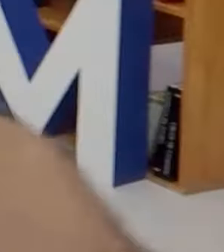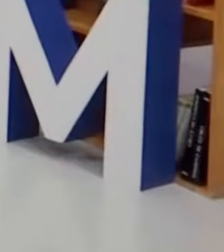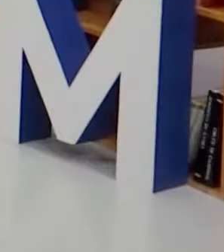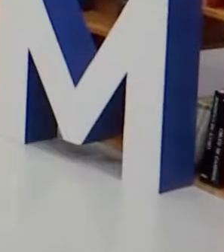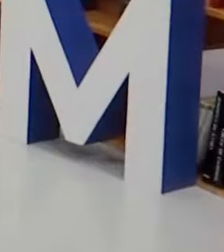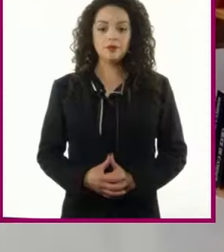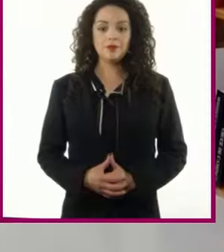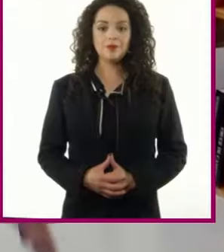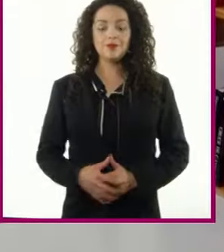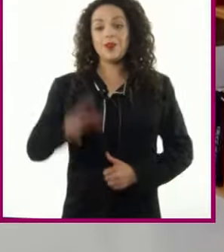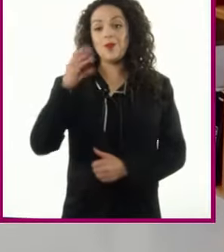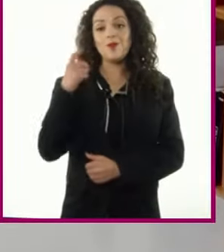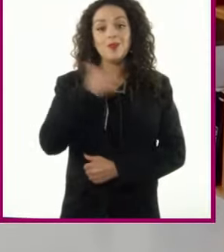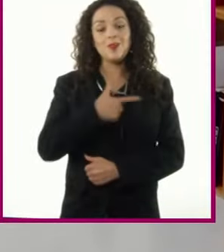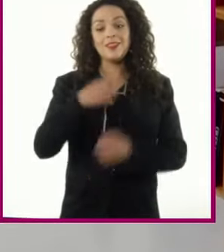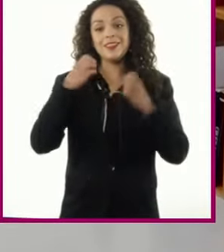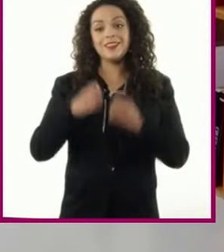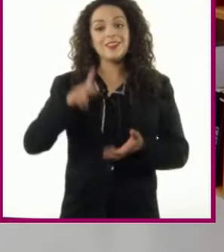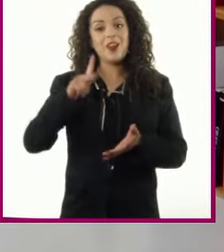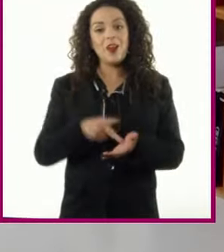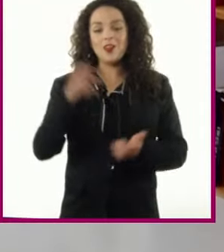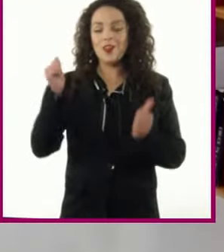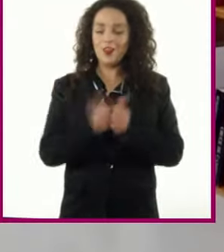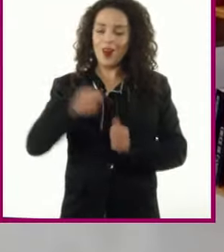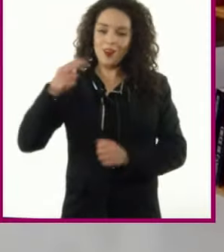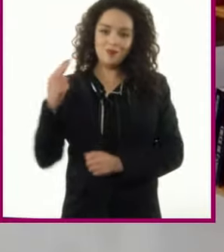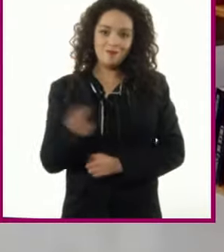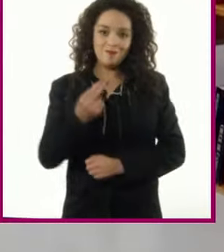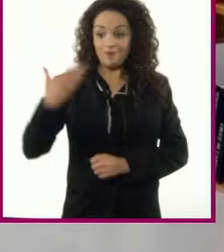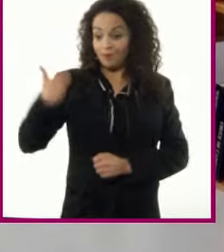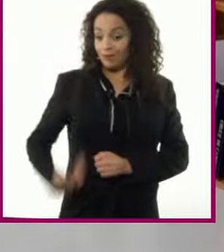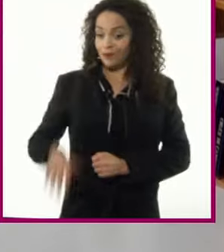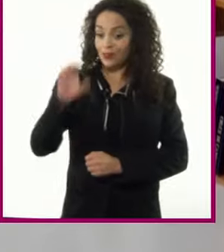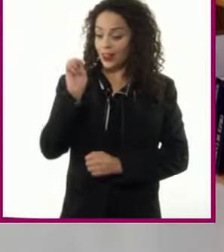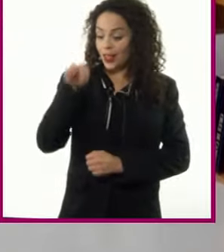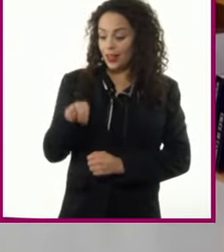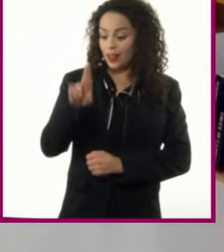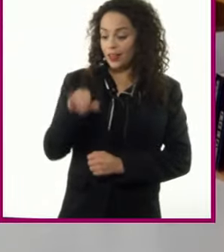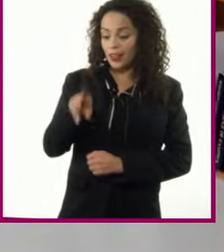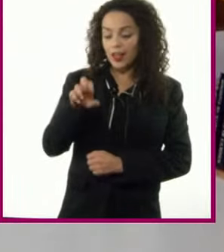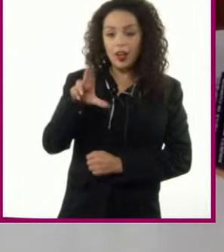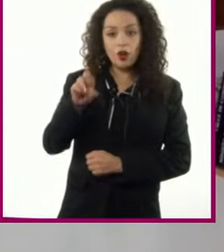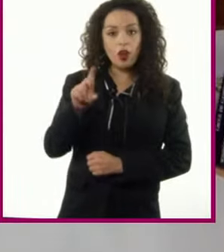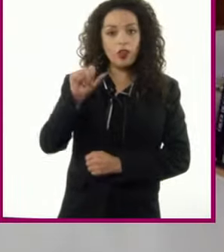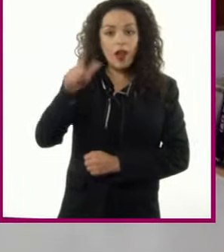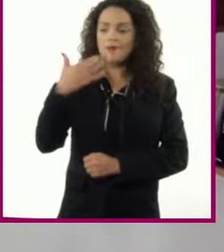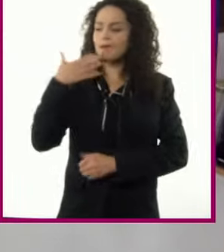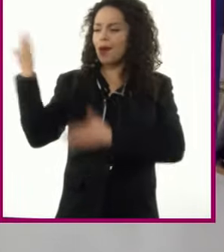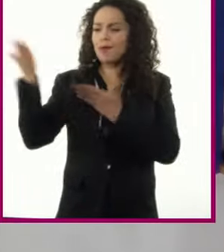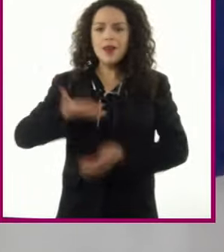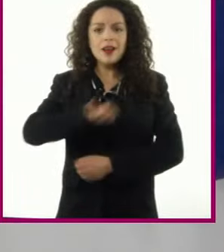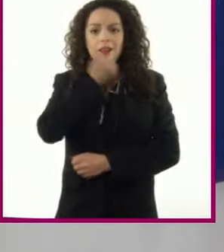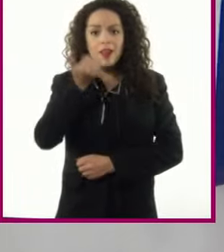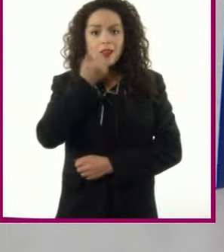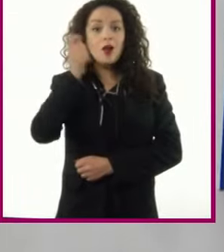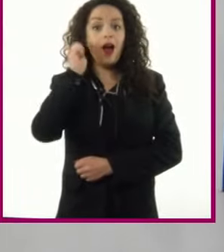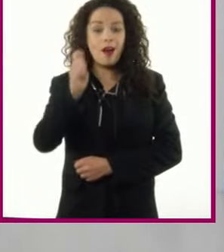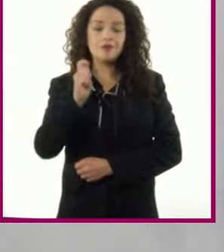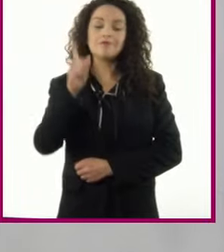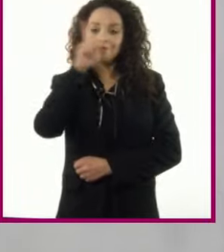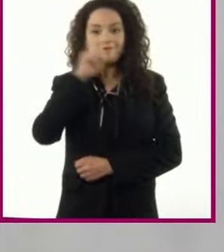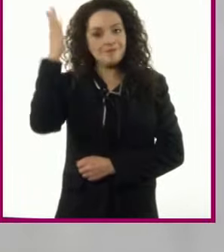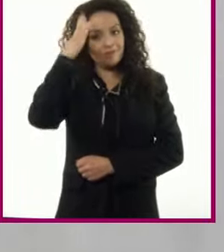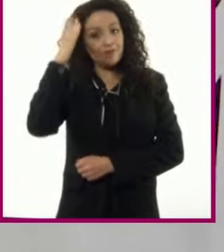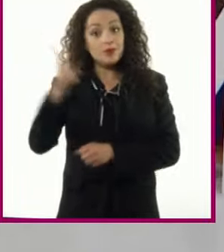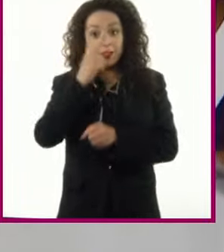¡Qué gusto estar nuevamente con ustedes! Soy Enrique Rodal y les doy la bienvenida a las alumnas y alumnos de Lengua Materna de